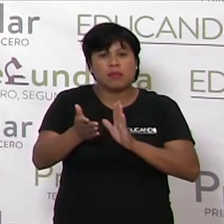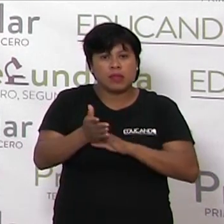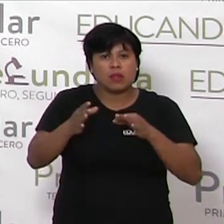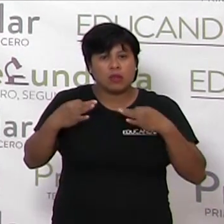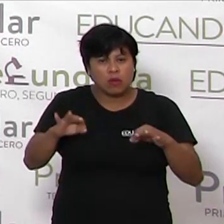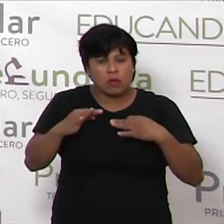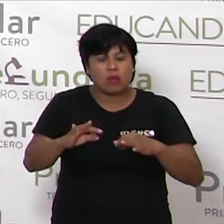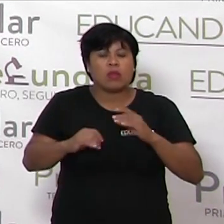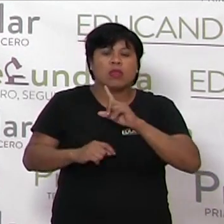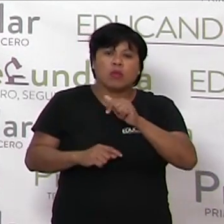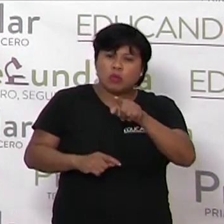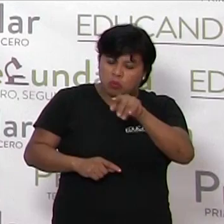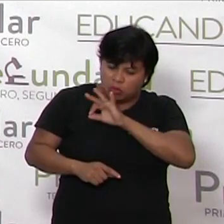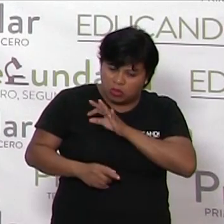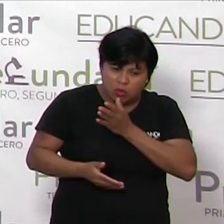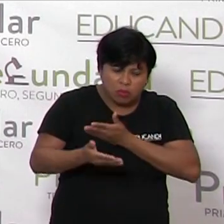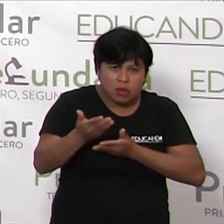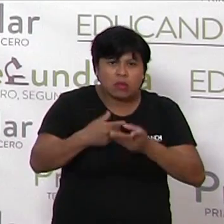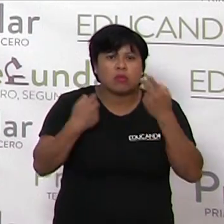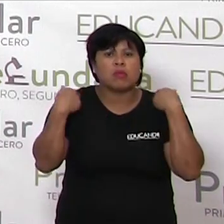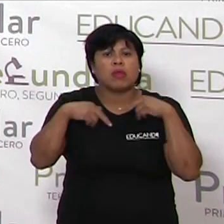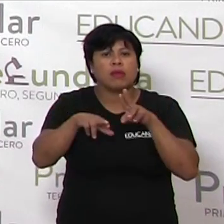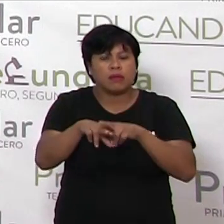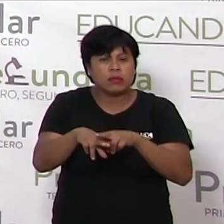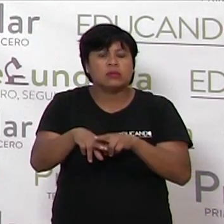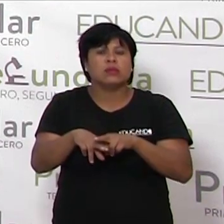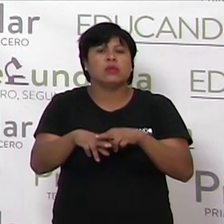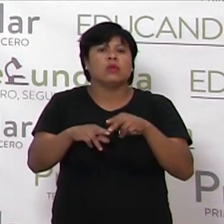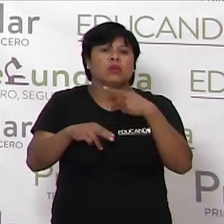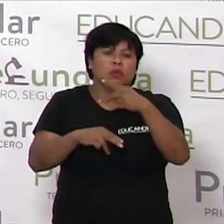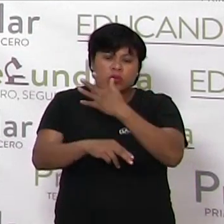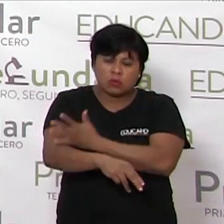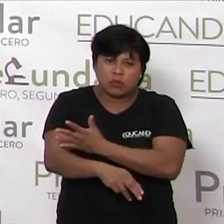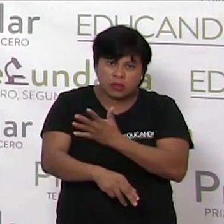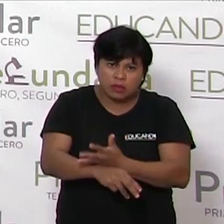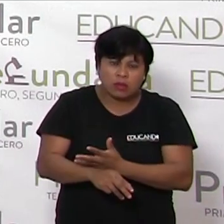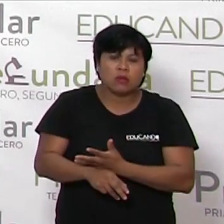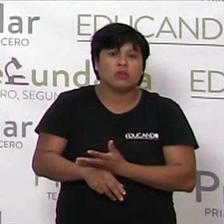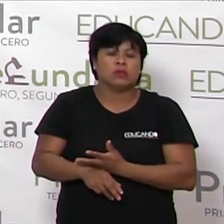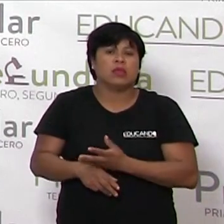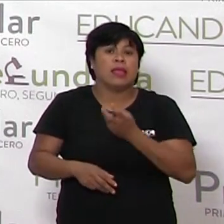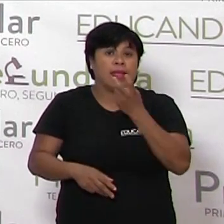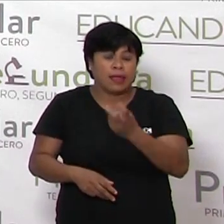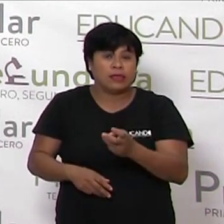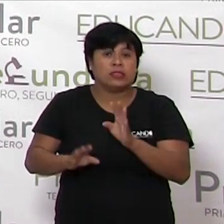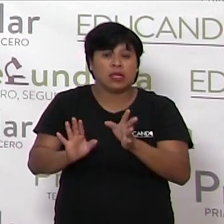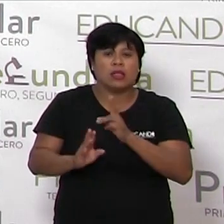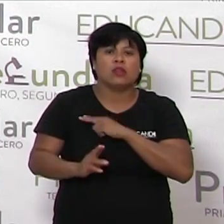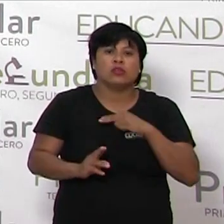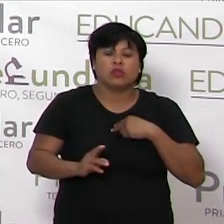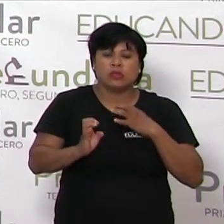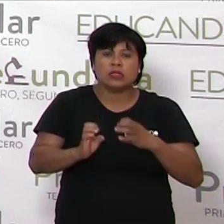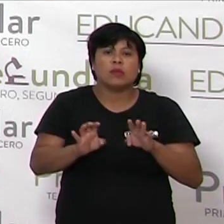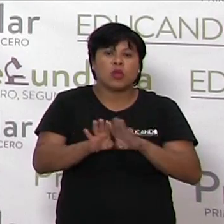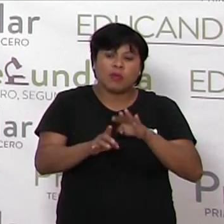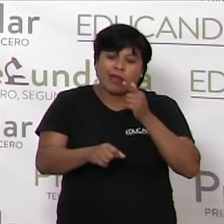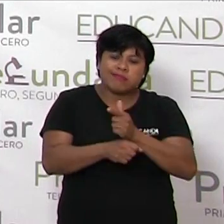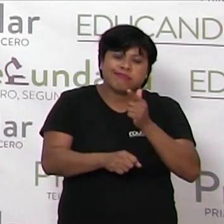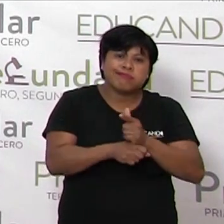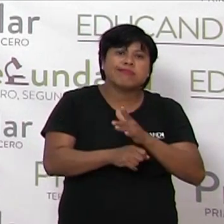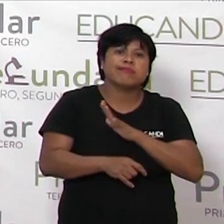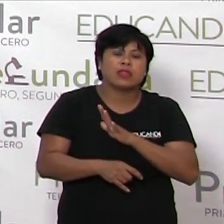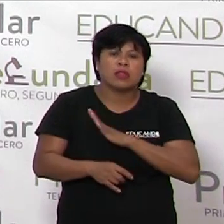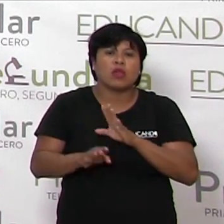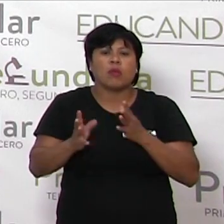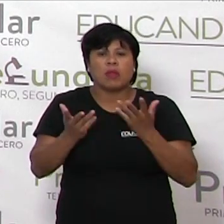en una hoja que puedas compartirla posteriormente con tu maestro, con tus compañeros, y que ya estamos aquí